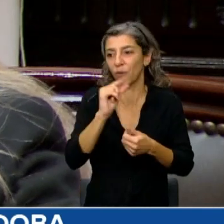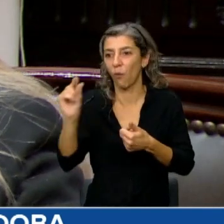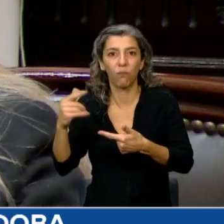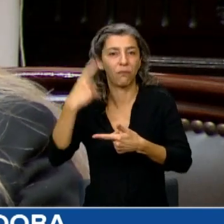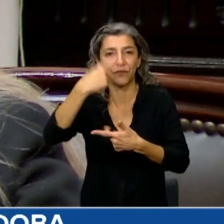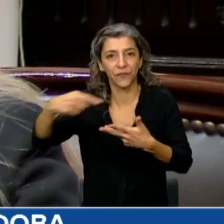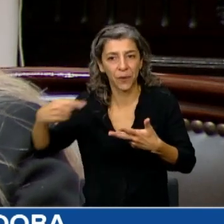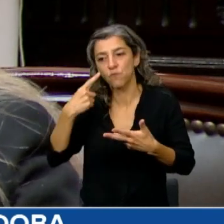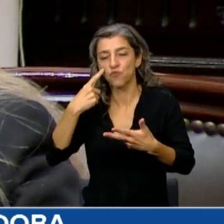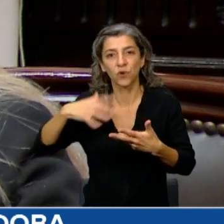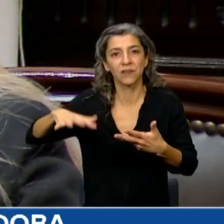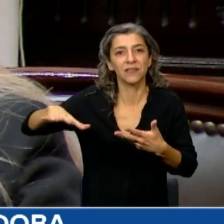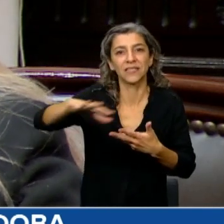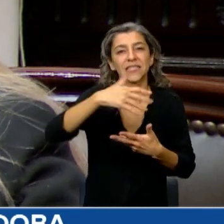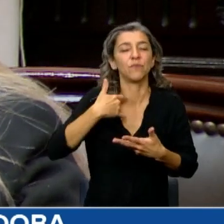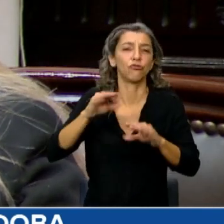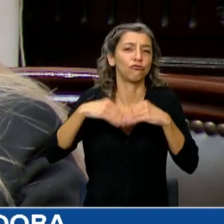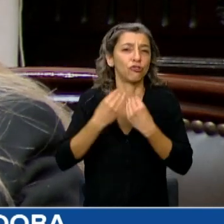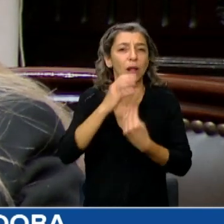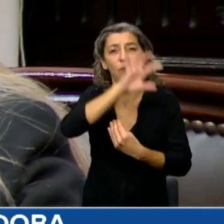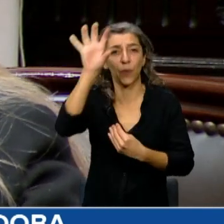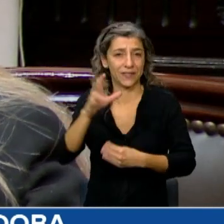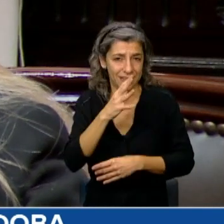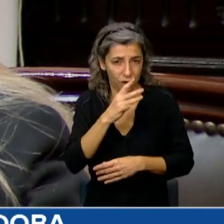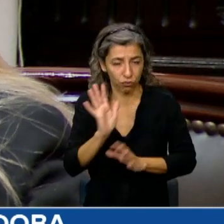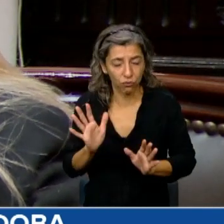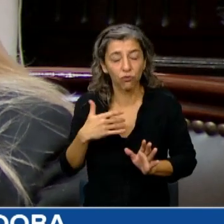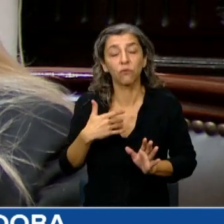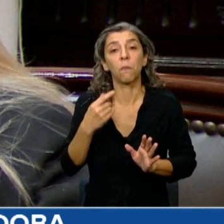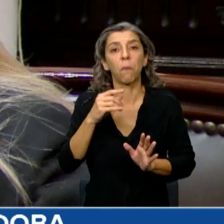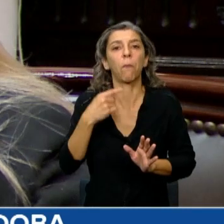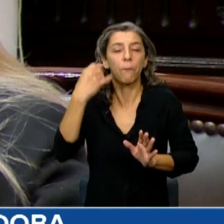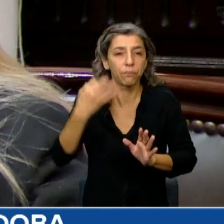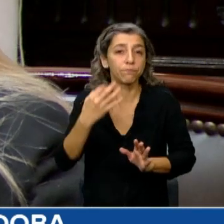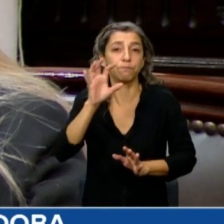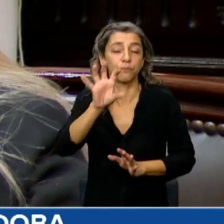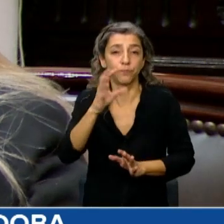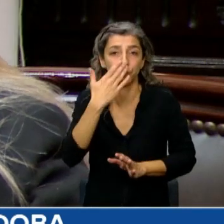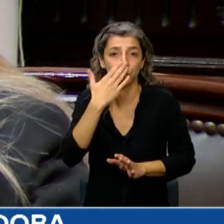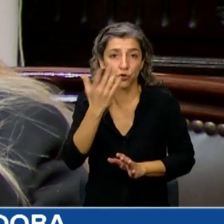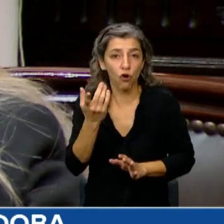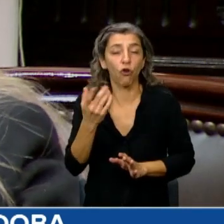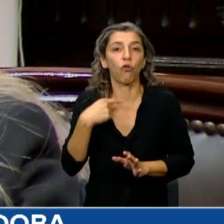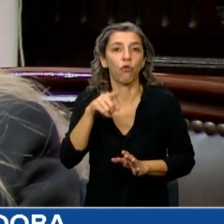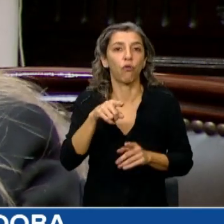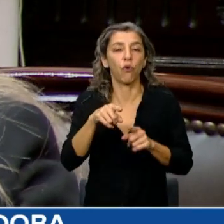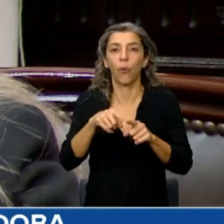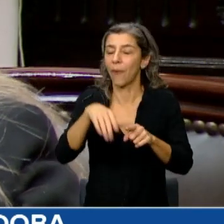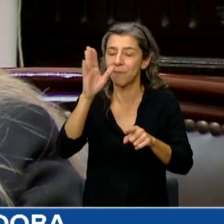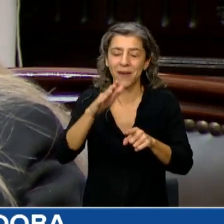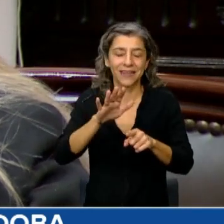en 14 provincias, y en el caso de la provincia de Córdoba es la que se encuentra